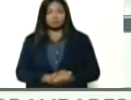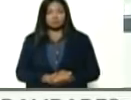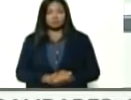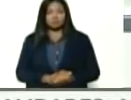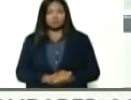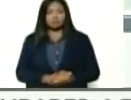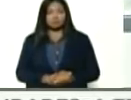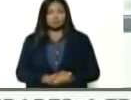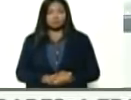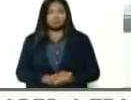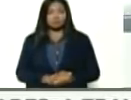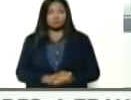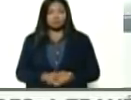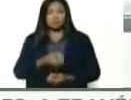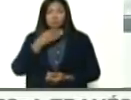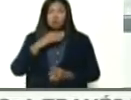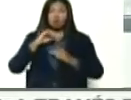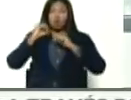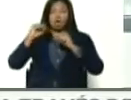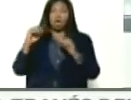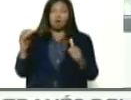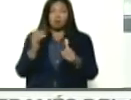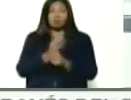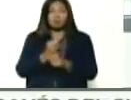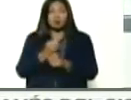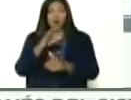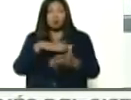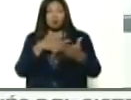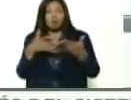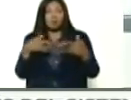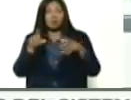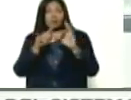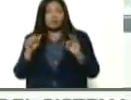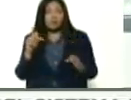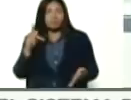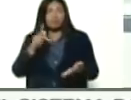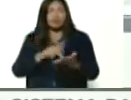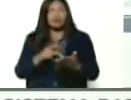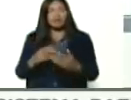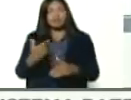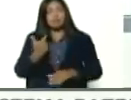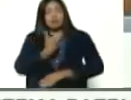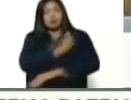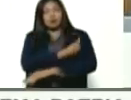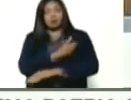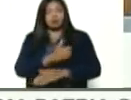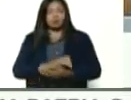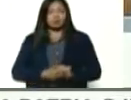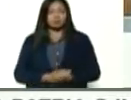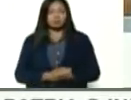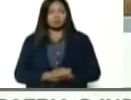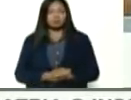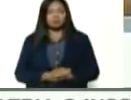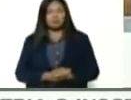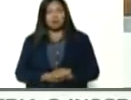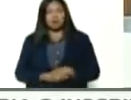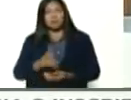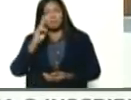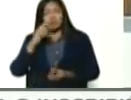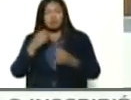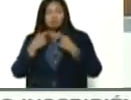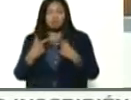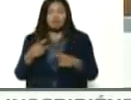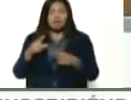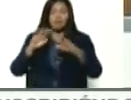ha logrado conseguir este cronograma de llegada de las vacunas ante la escasez mundial de